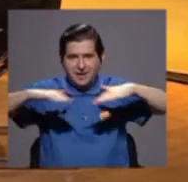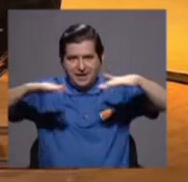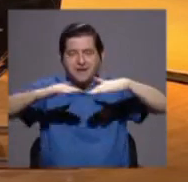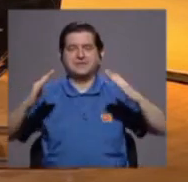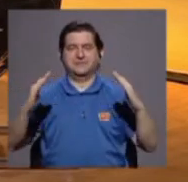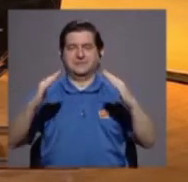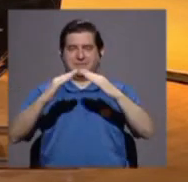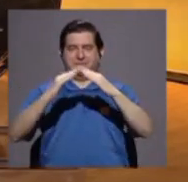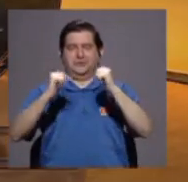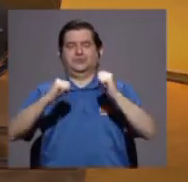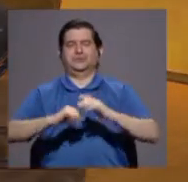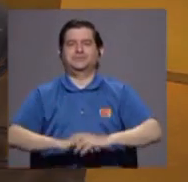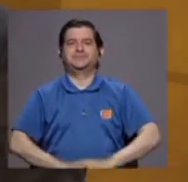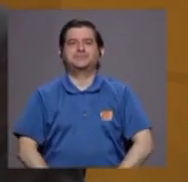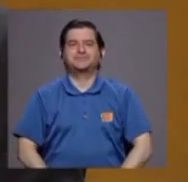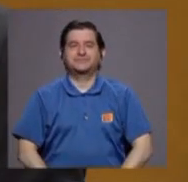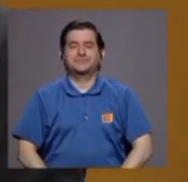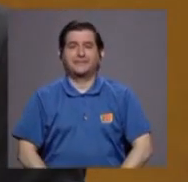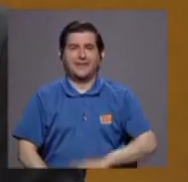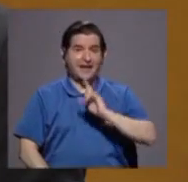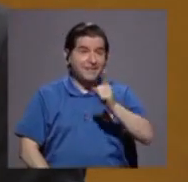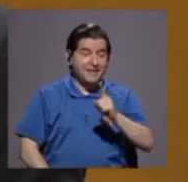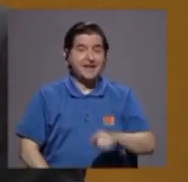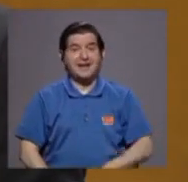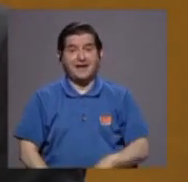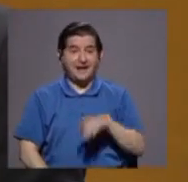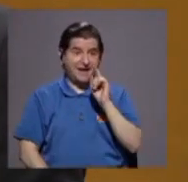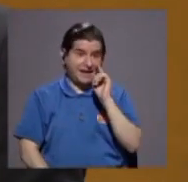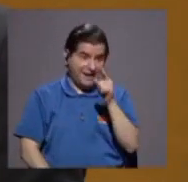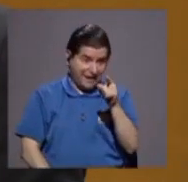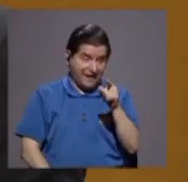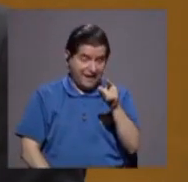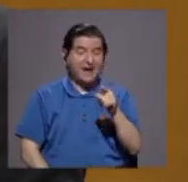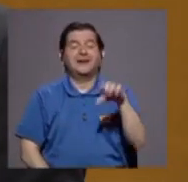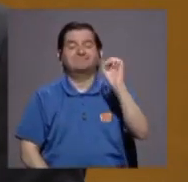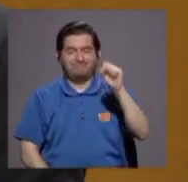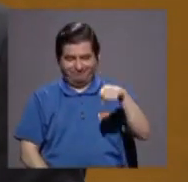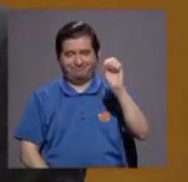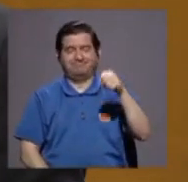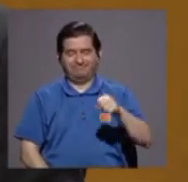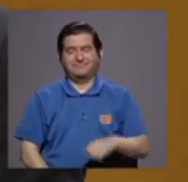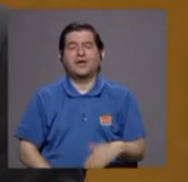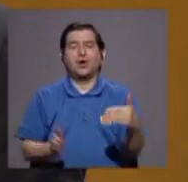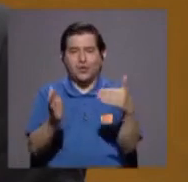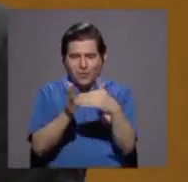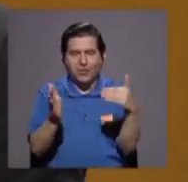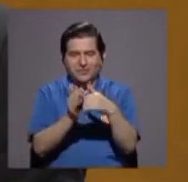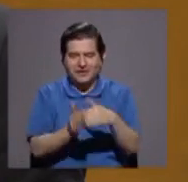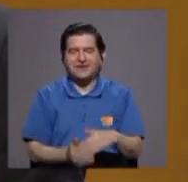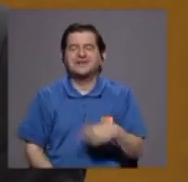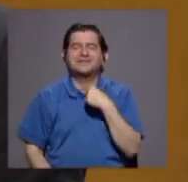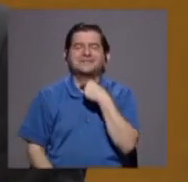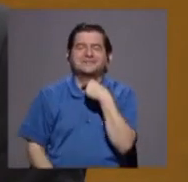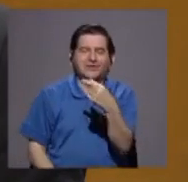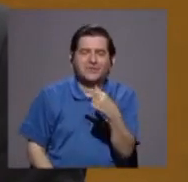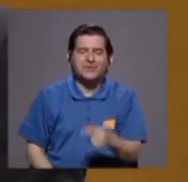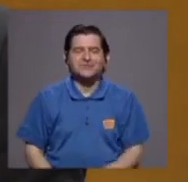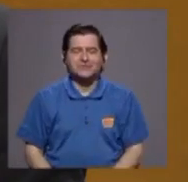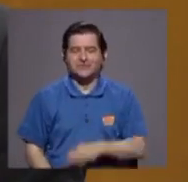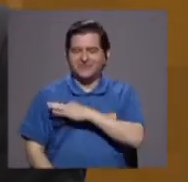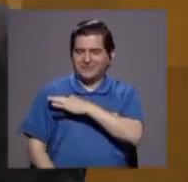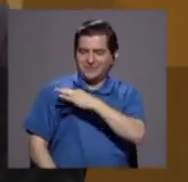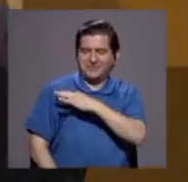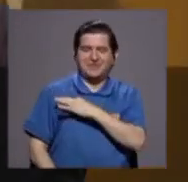casa. Y ya que dije don Eduardo, pues les recuerdo que tenemos de nuevo el placer de tener con